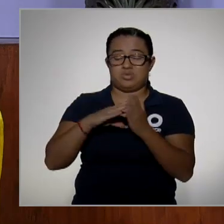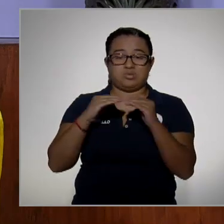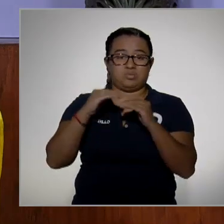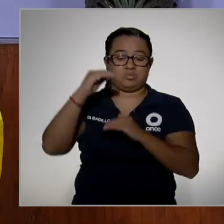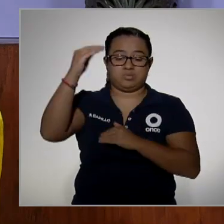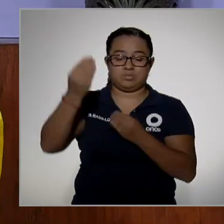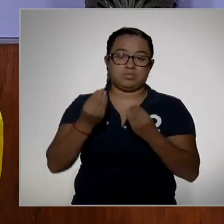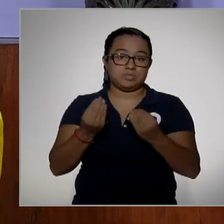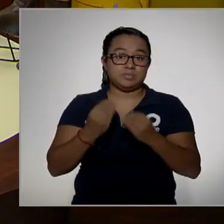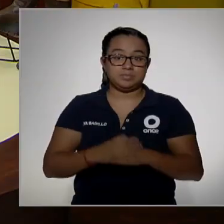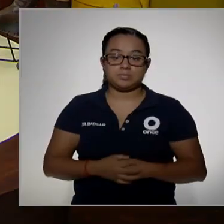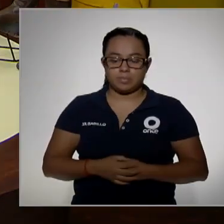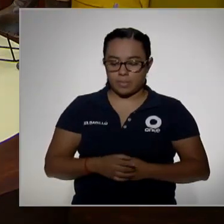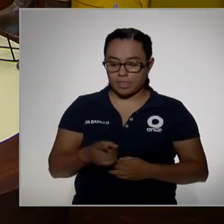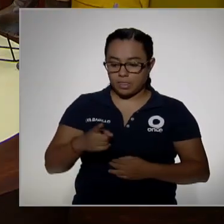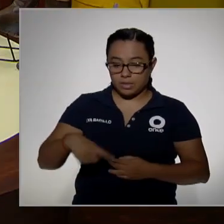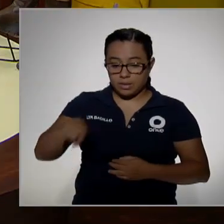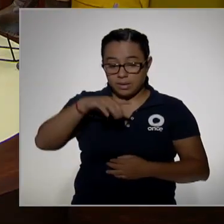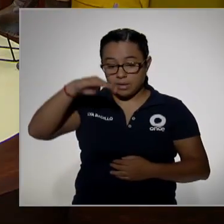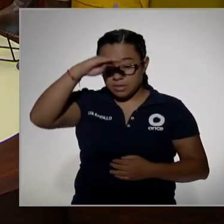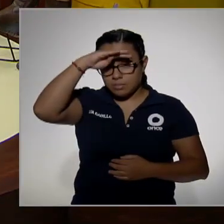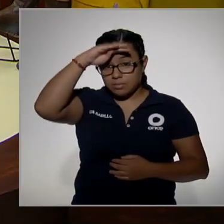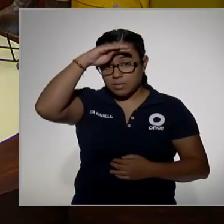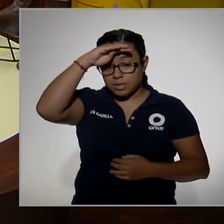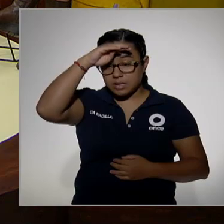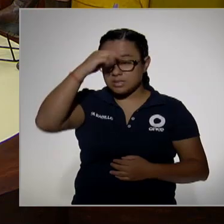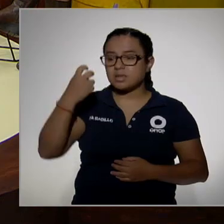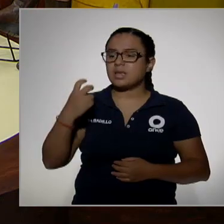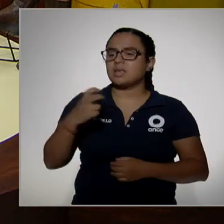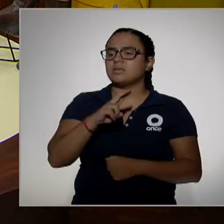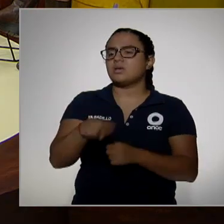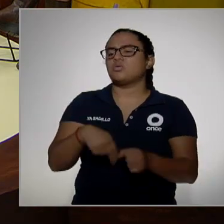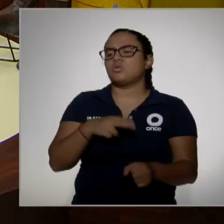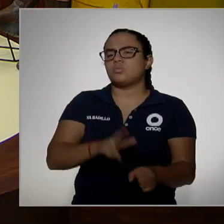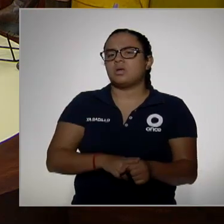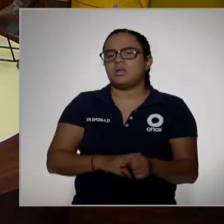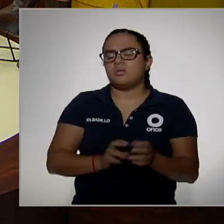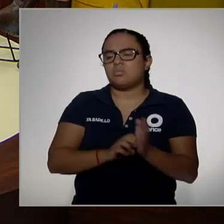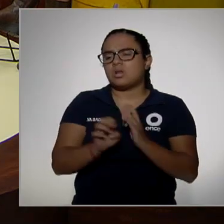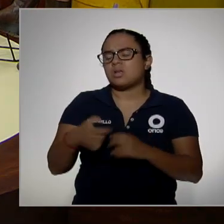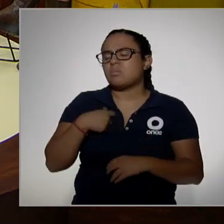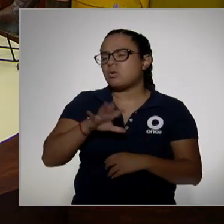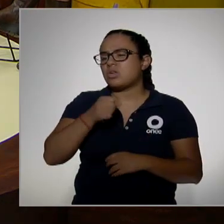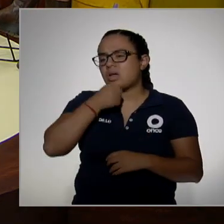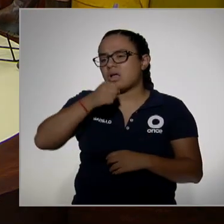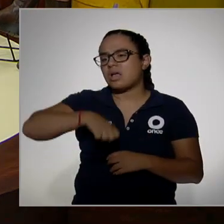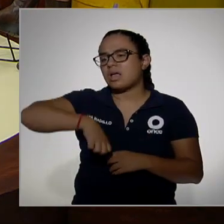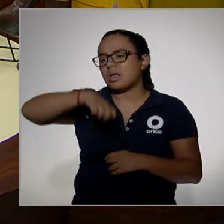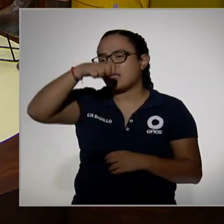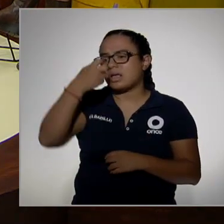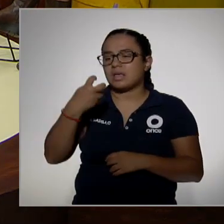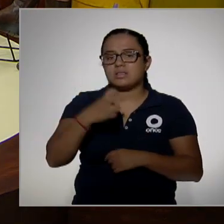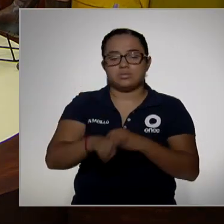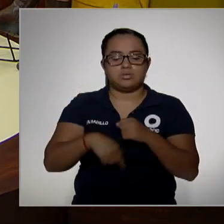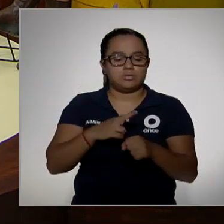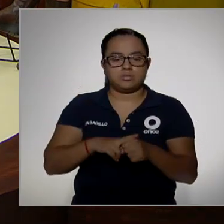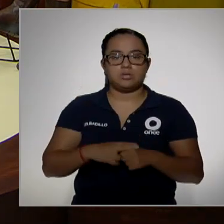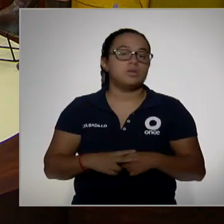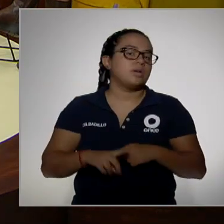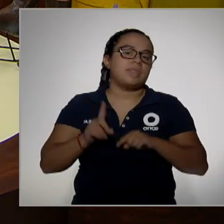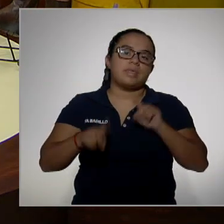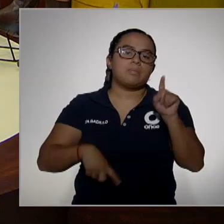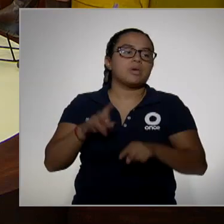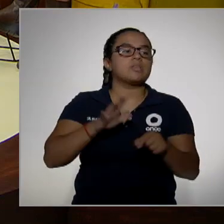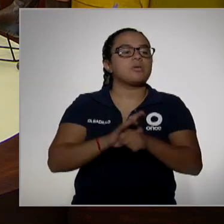lo primero es un estado que se considere fisiológico o sea que vaya siendo normal en algún momento del envejecimiento no depende del grado de la